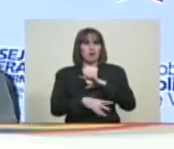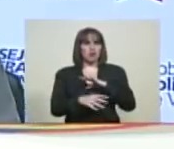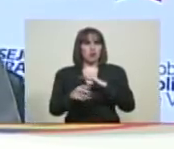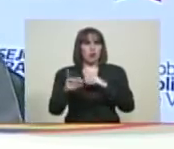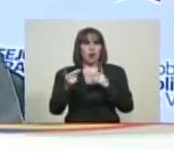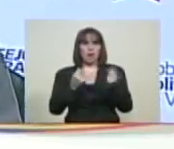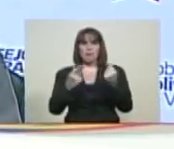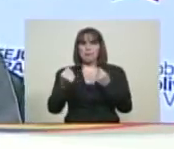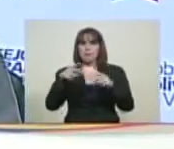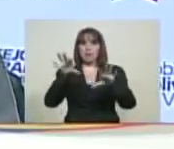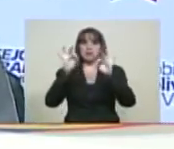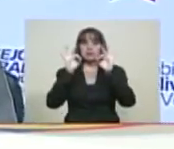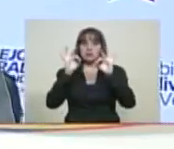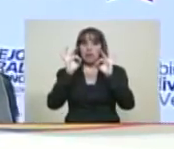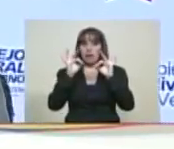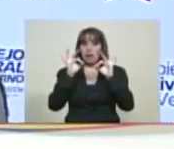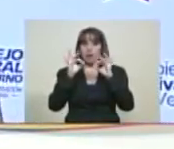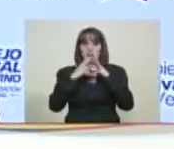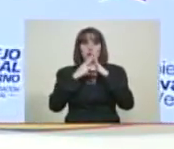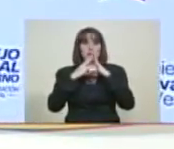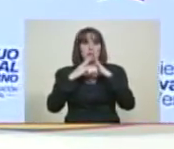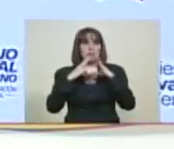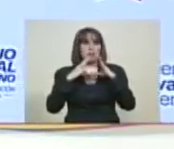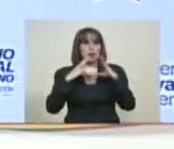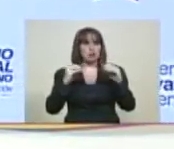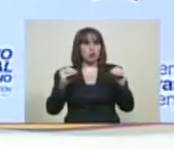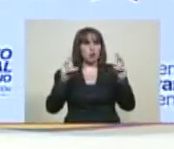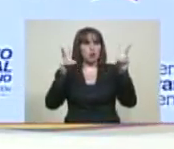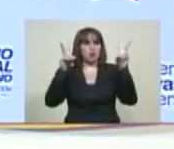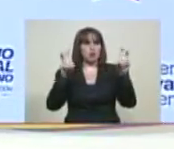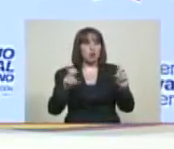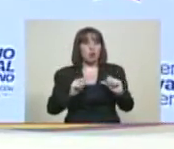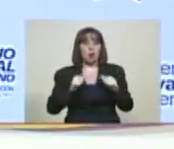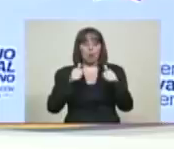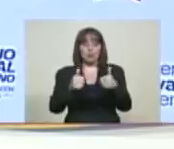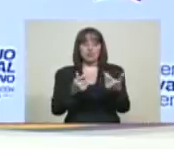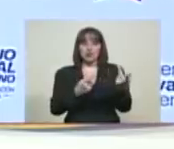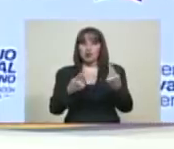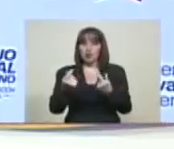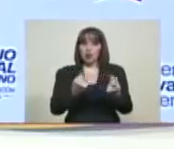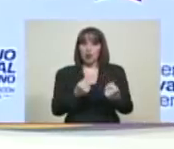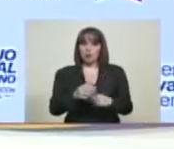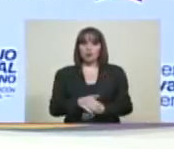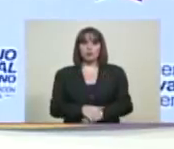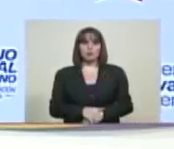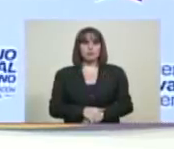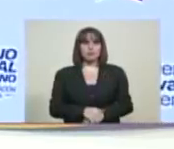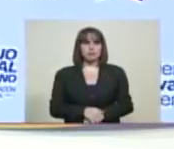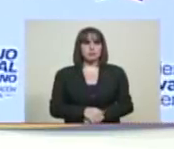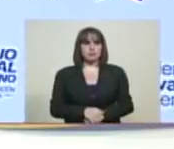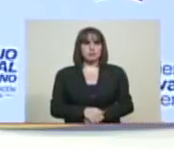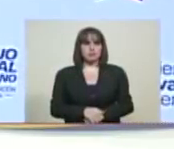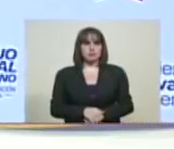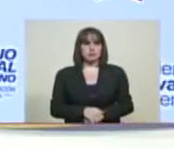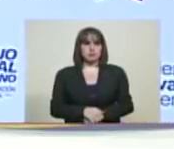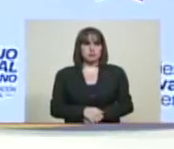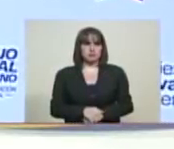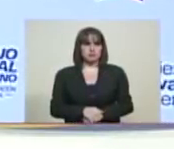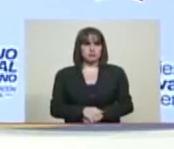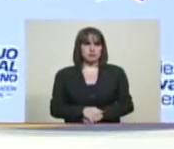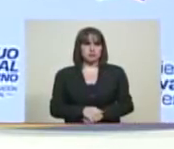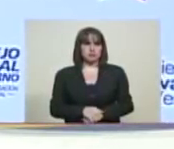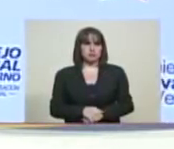para todo lo que es el nuevo comienzo económico a partir del mapa